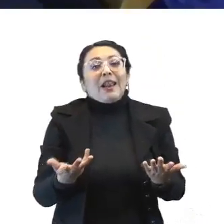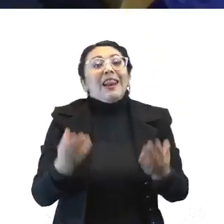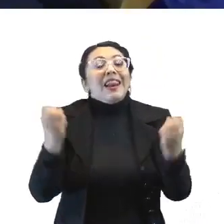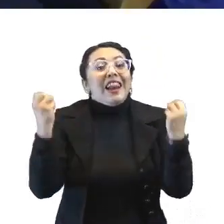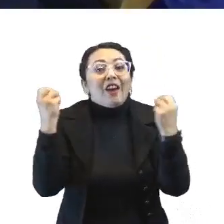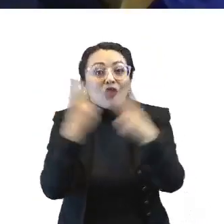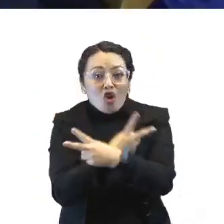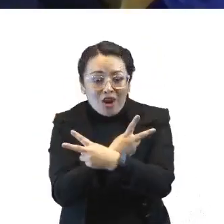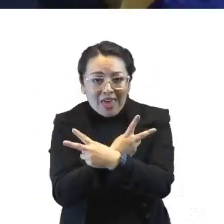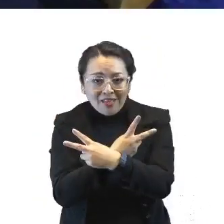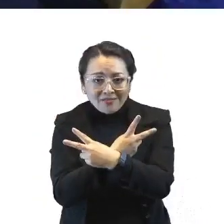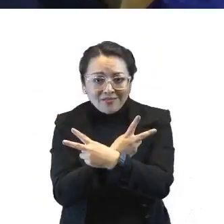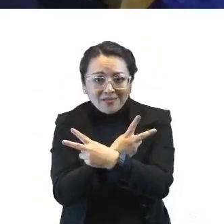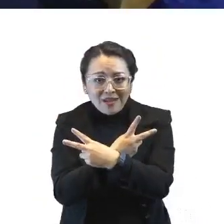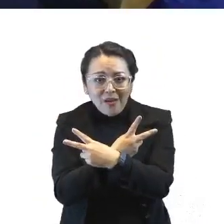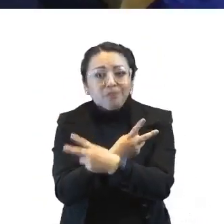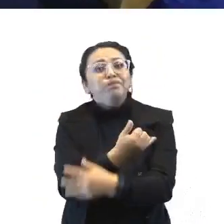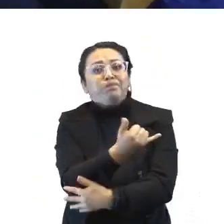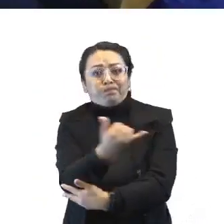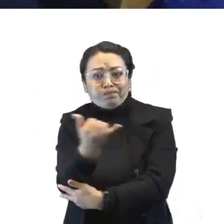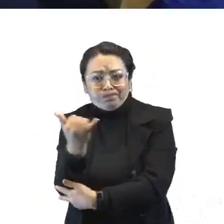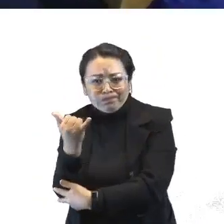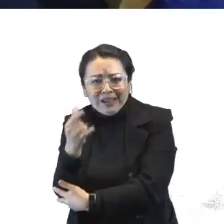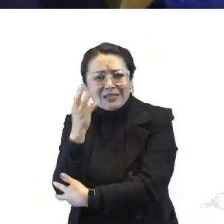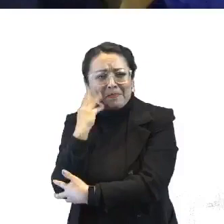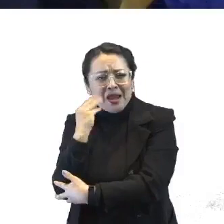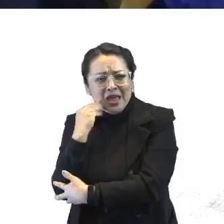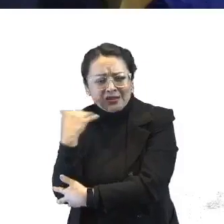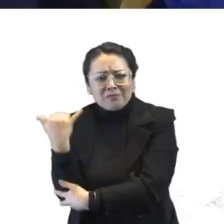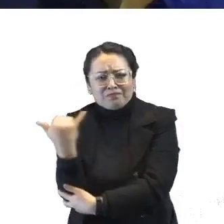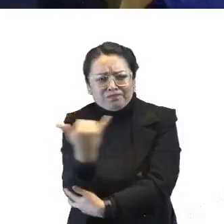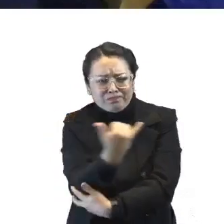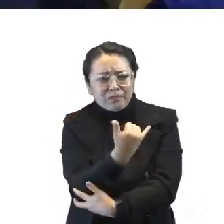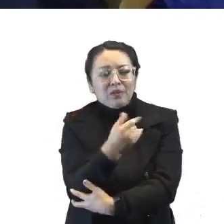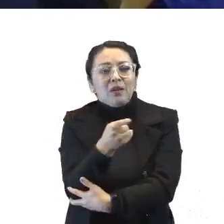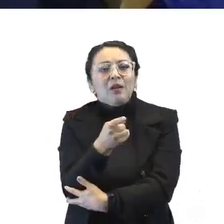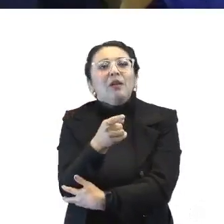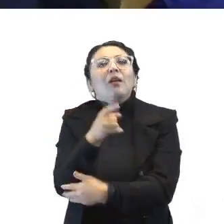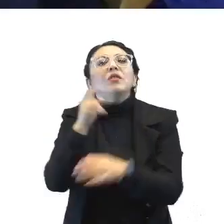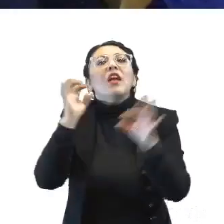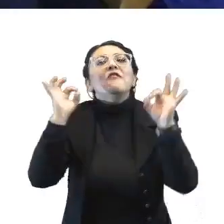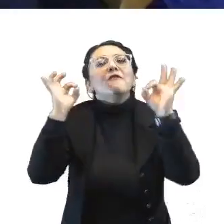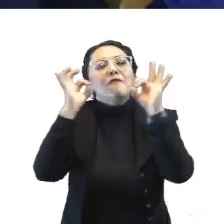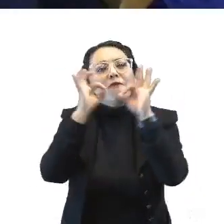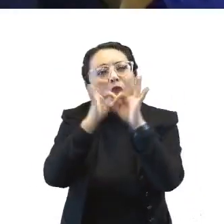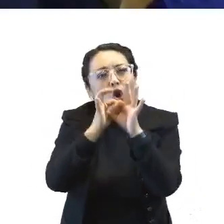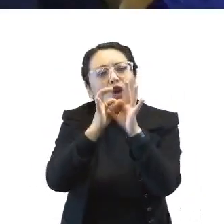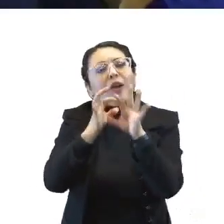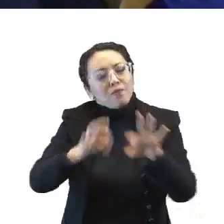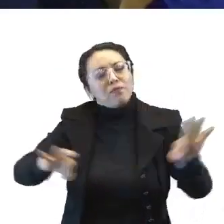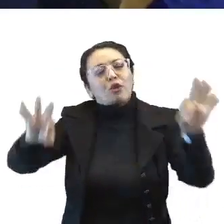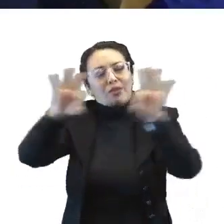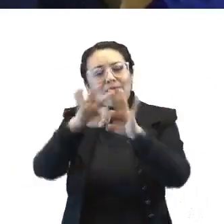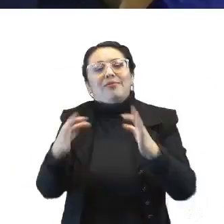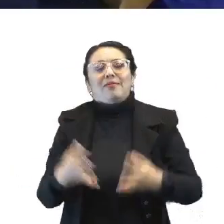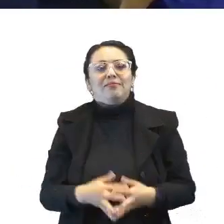violencias vividas por las mujeres ameritan tener un enfoque, como ya aquí lo han